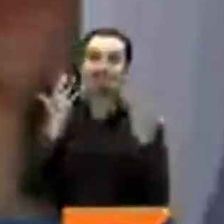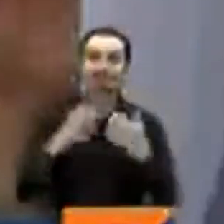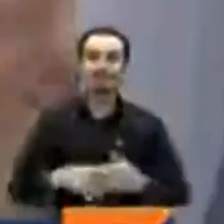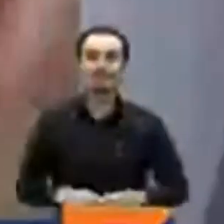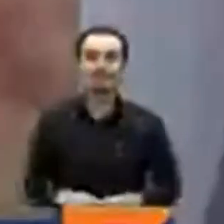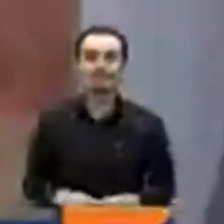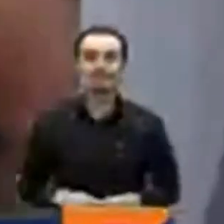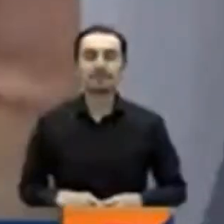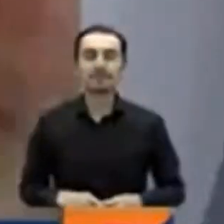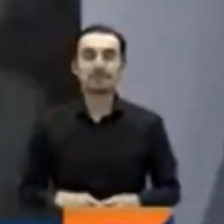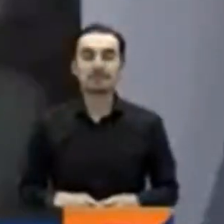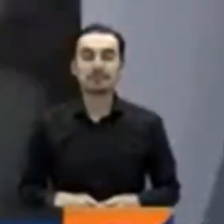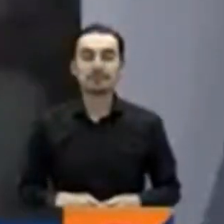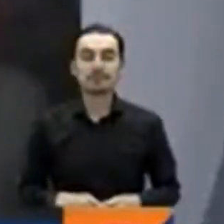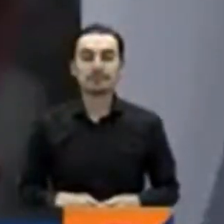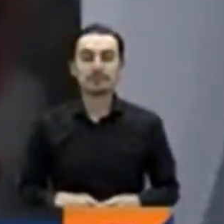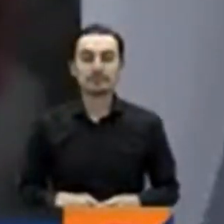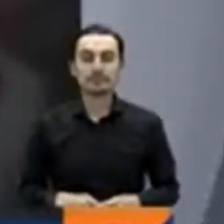escenarios.